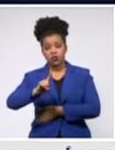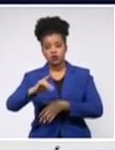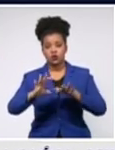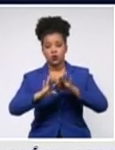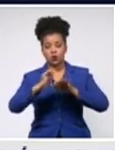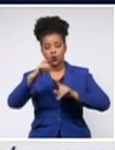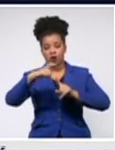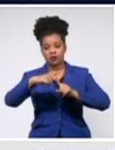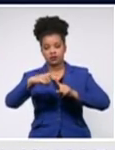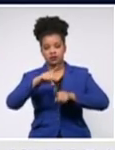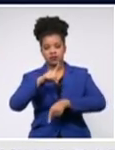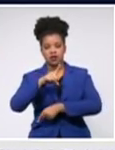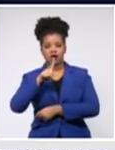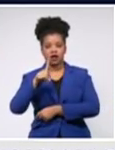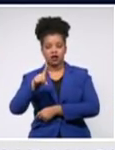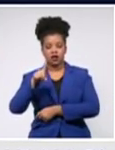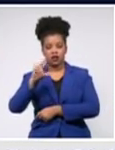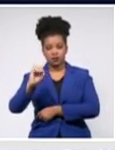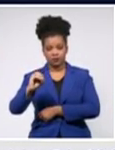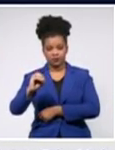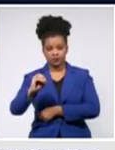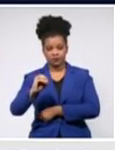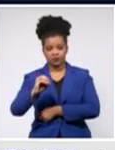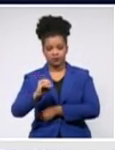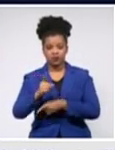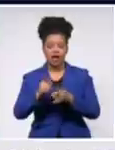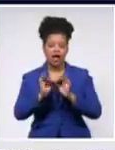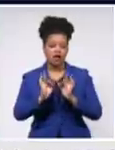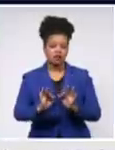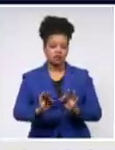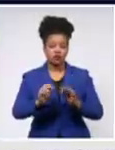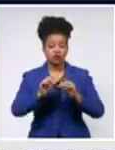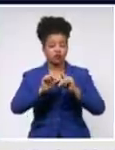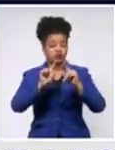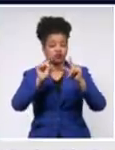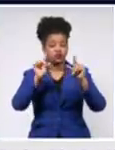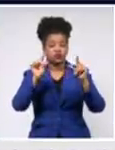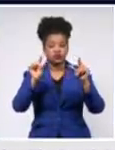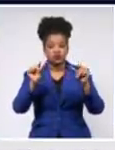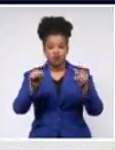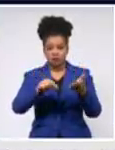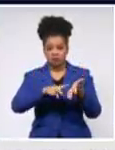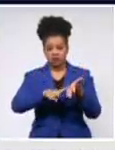110 y así de todos los territorios.